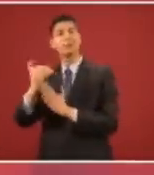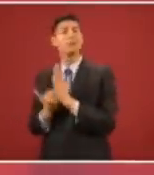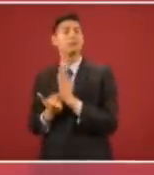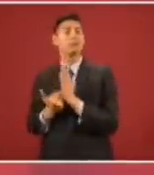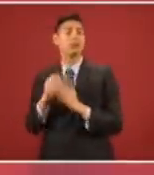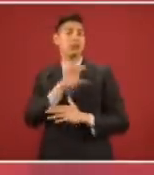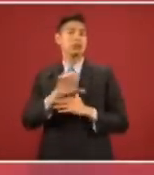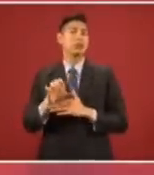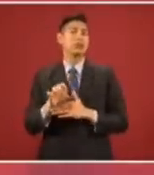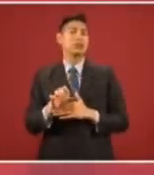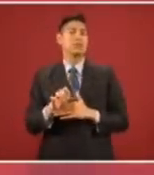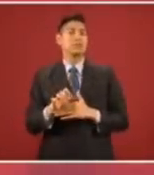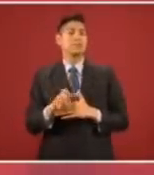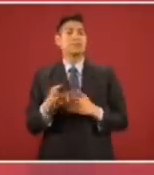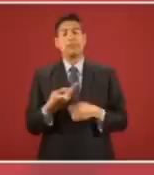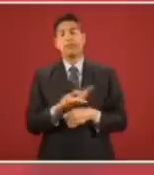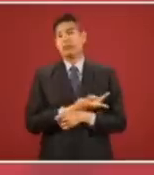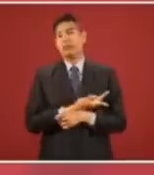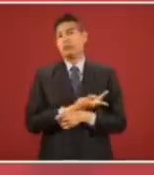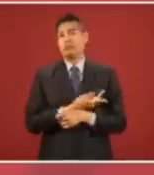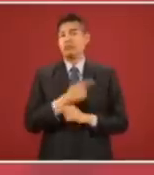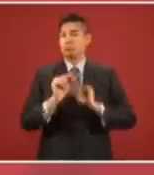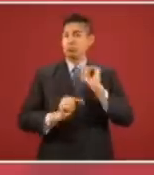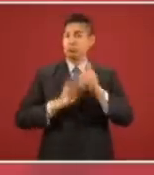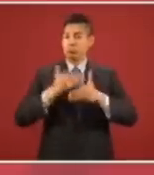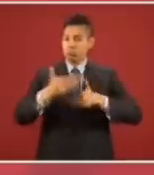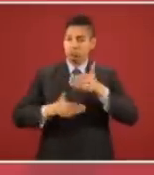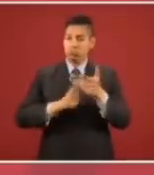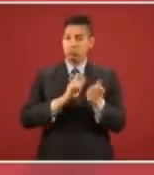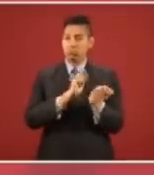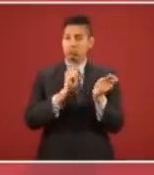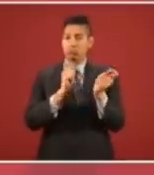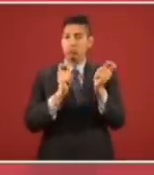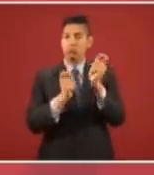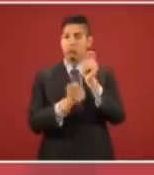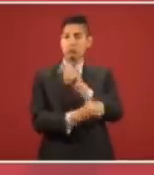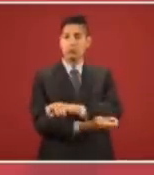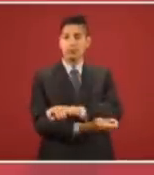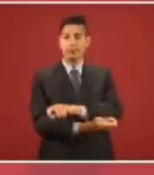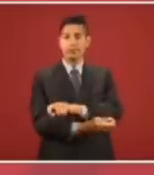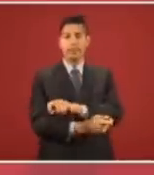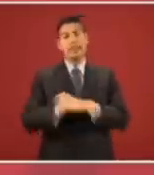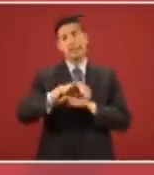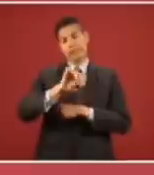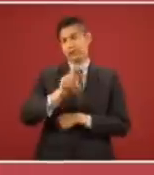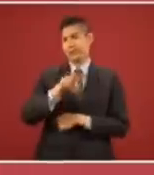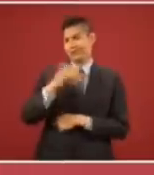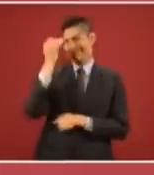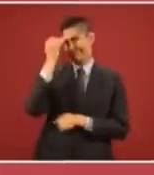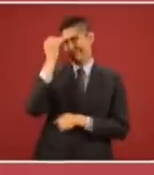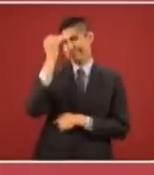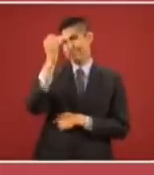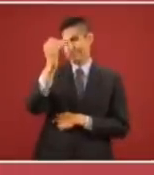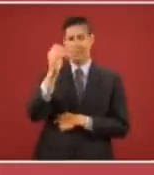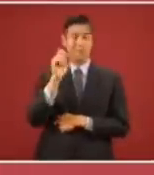estamos en un proceso de transformación que va a llevar tiempo. Es lo mismo